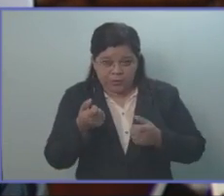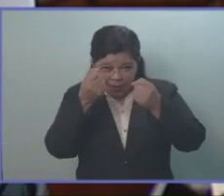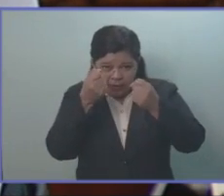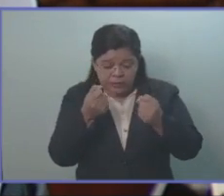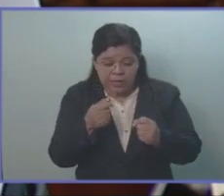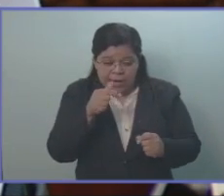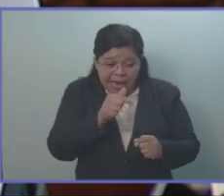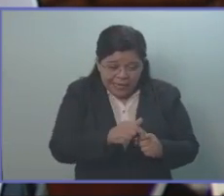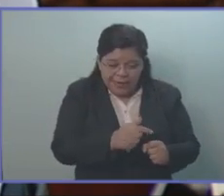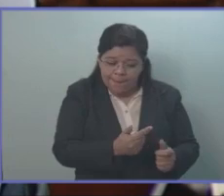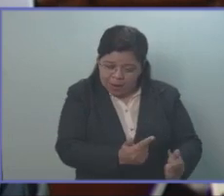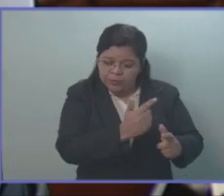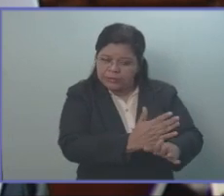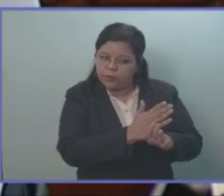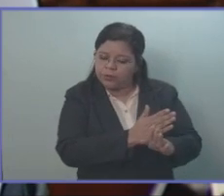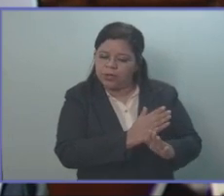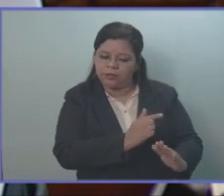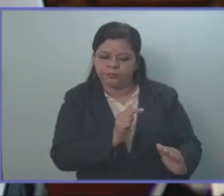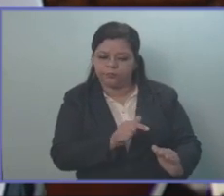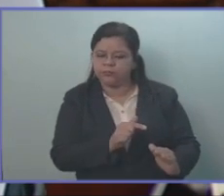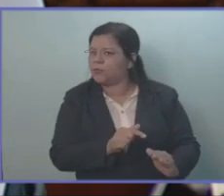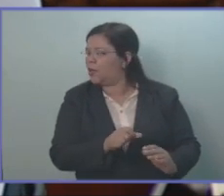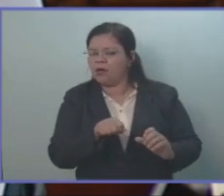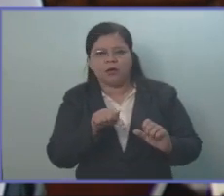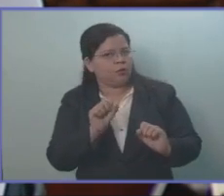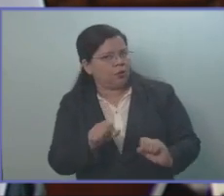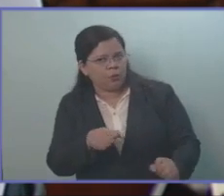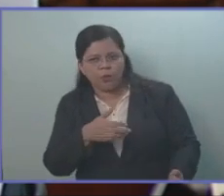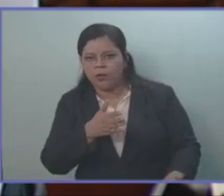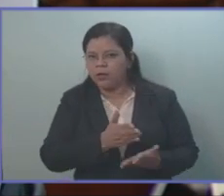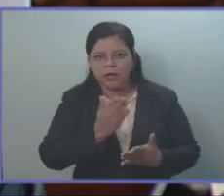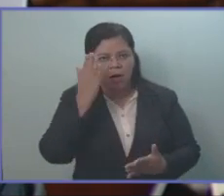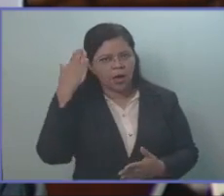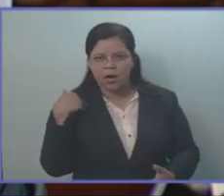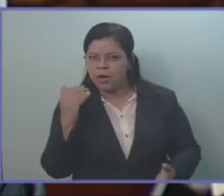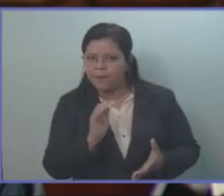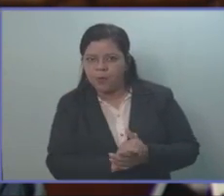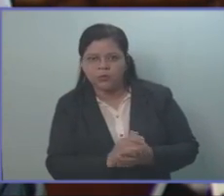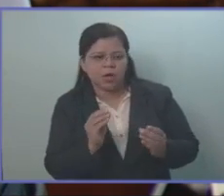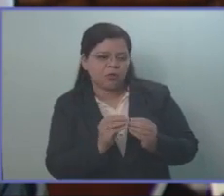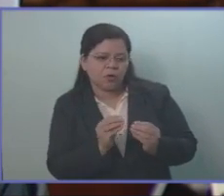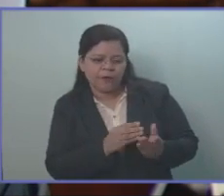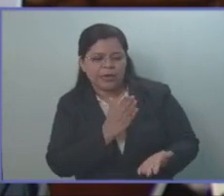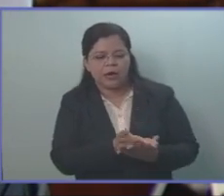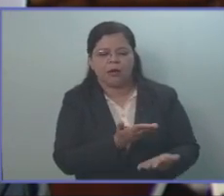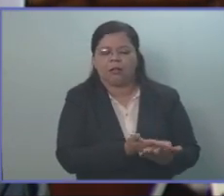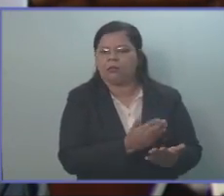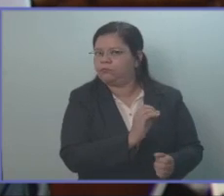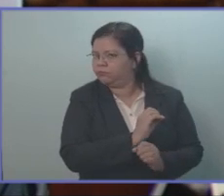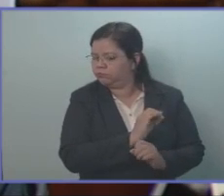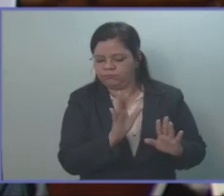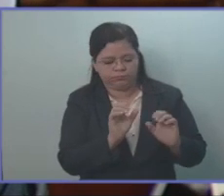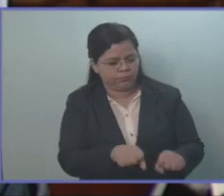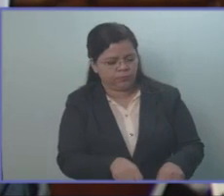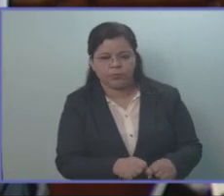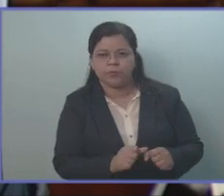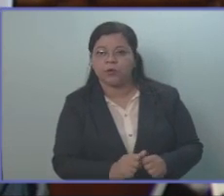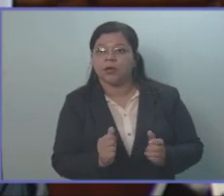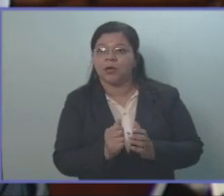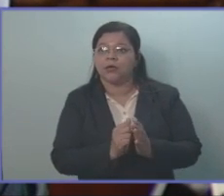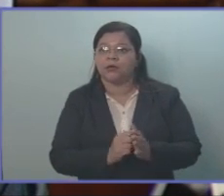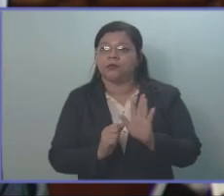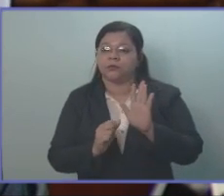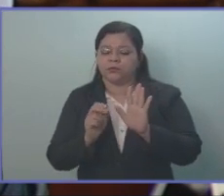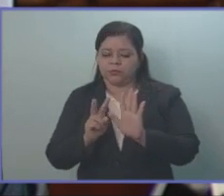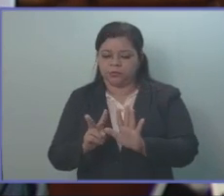máxima seguridad, no habrá lugar a la visita íntima ni familiar. Artículo 7. Agréguese